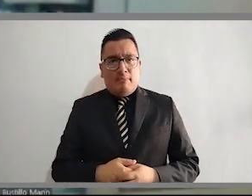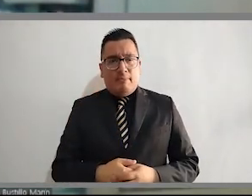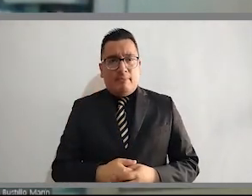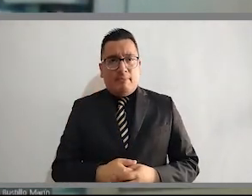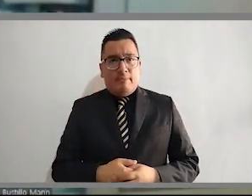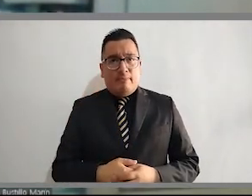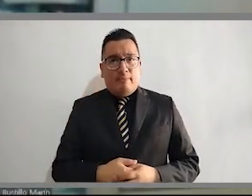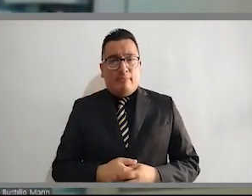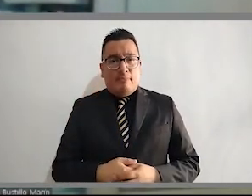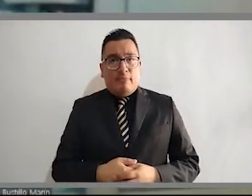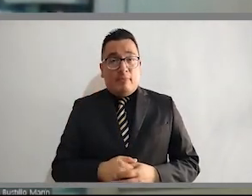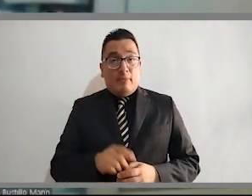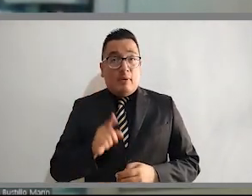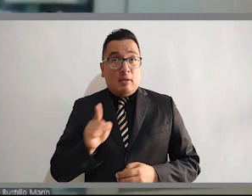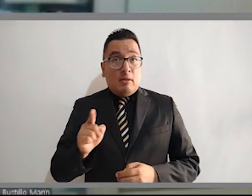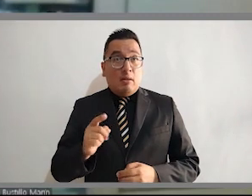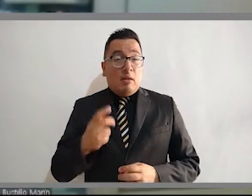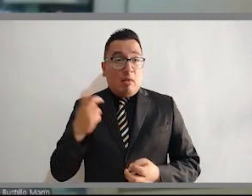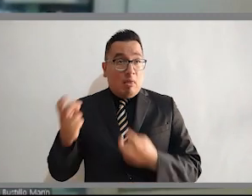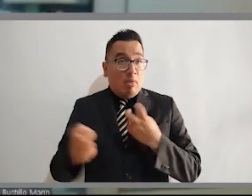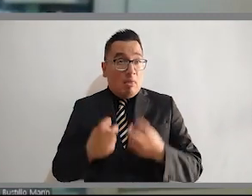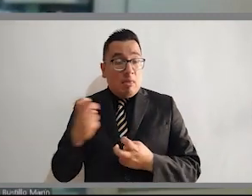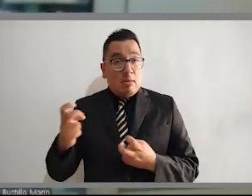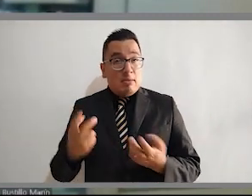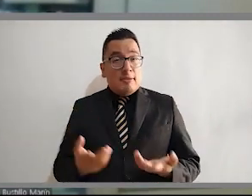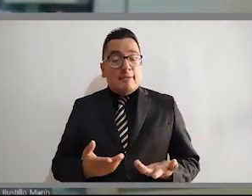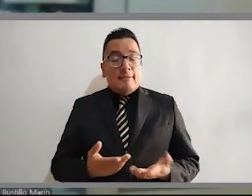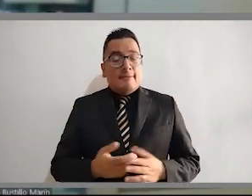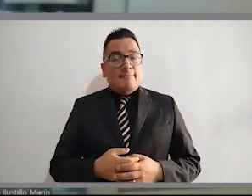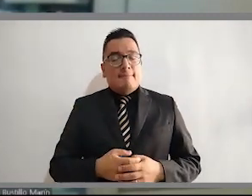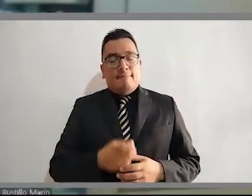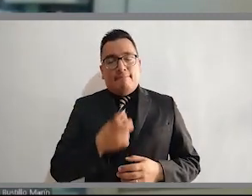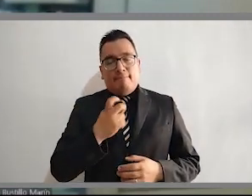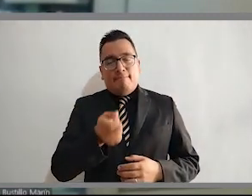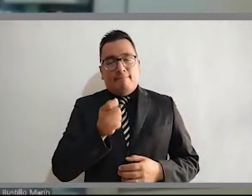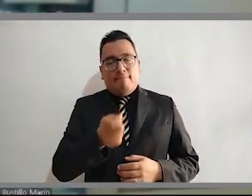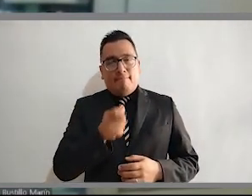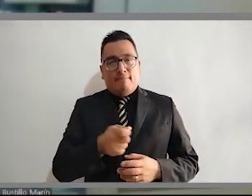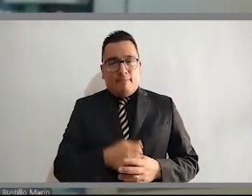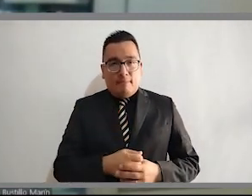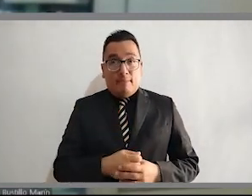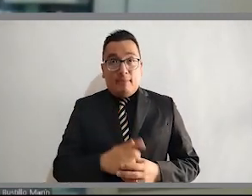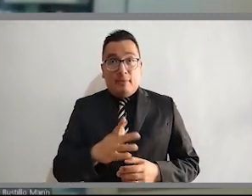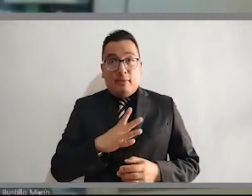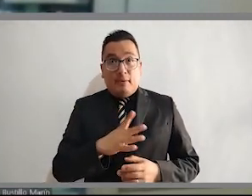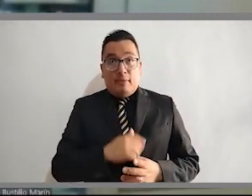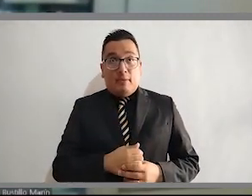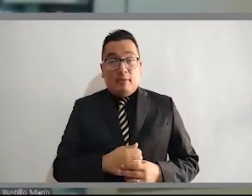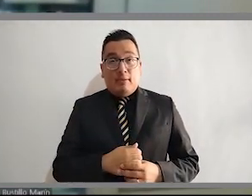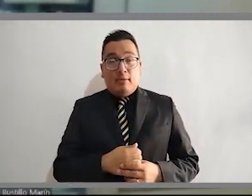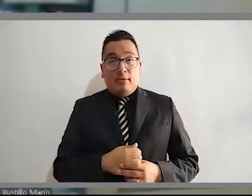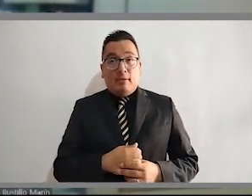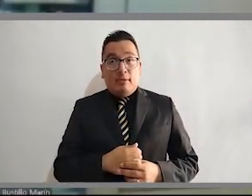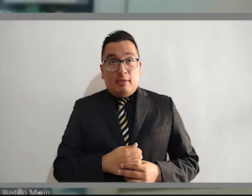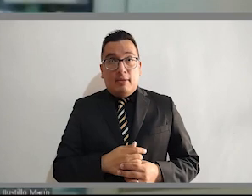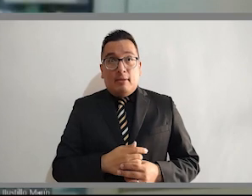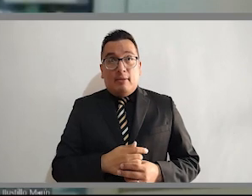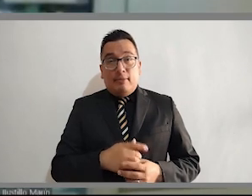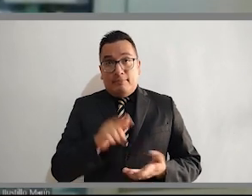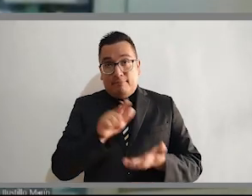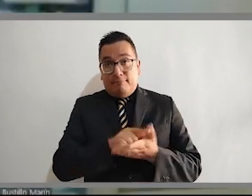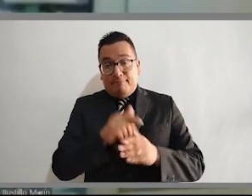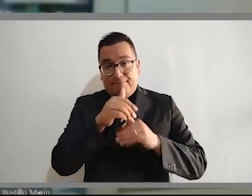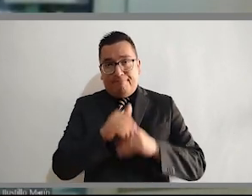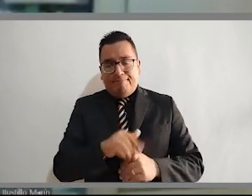funcionaria pública y cometió violencia política de género, entonces no cumplió con sus funciones principales al ser